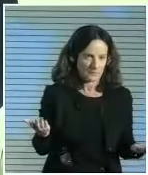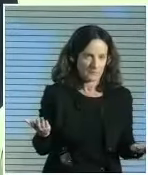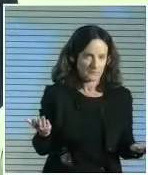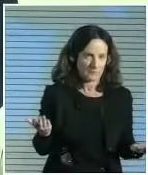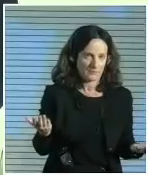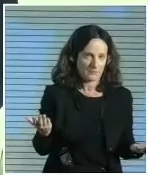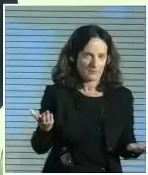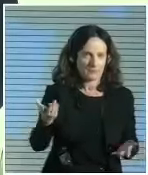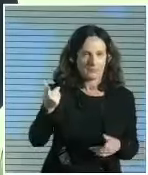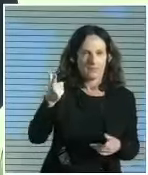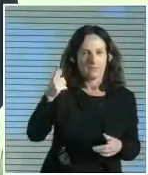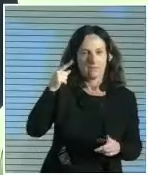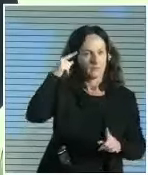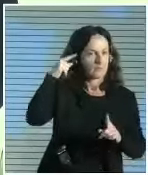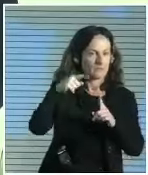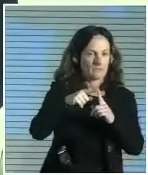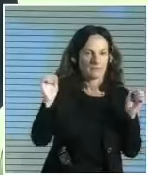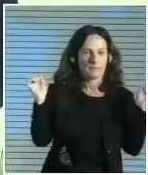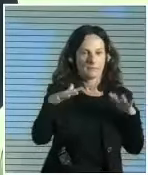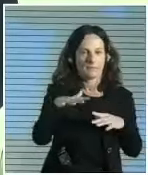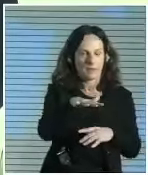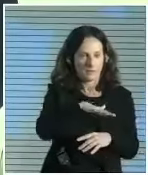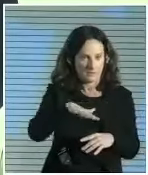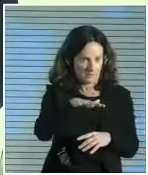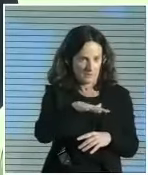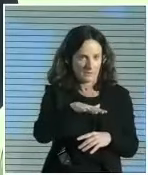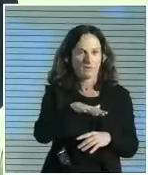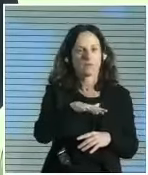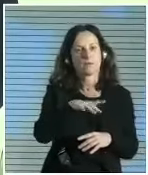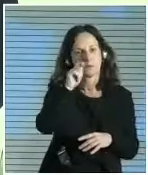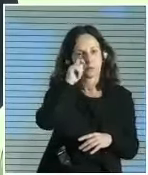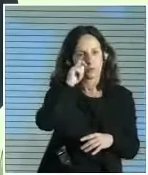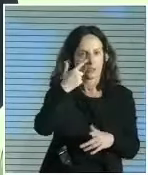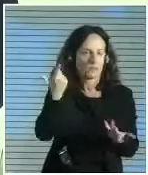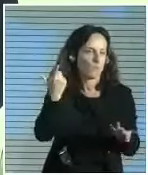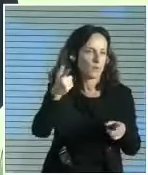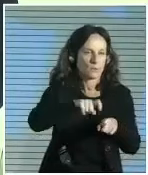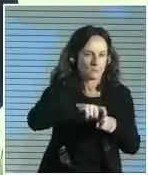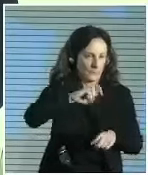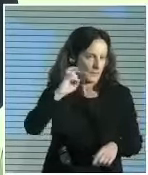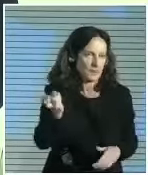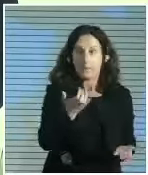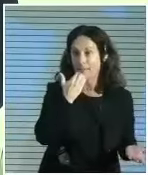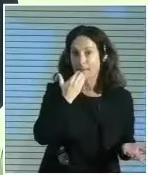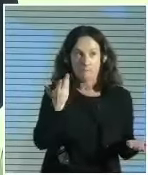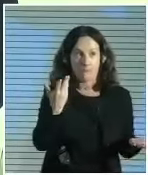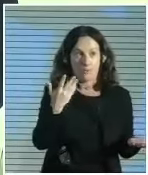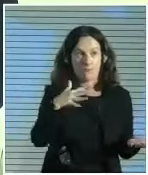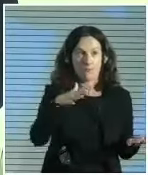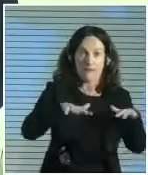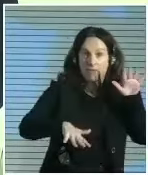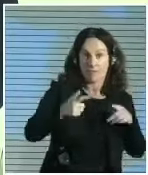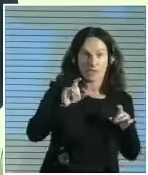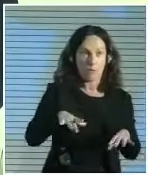Entonces hay destinos como este en el que nos encontramos, que es fantástico escuchar a un conseller contando